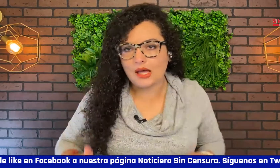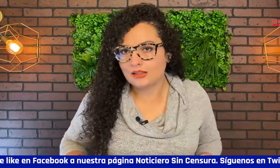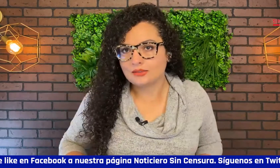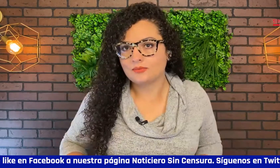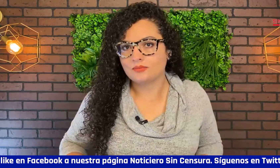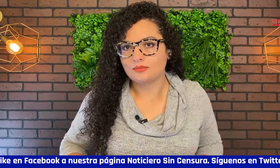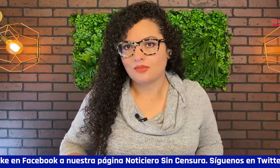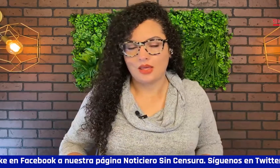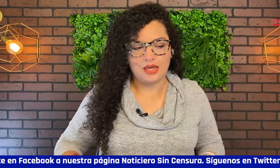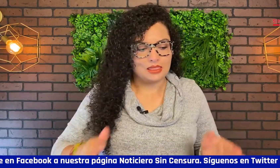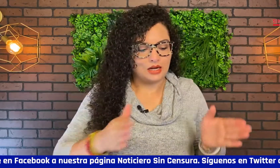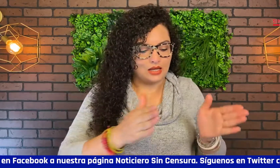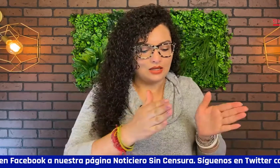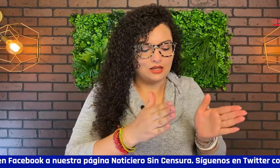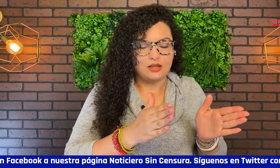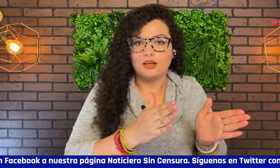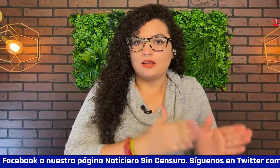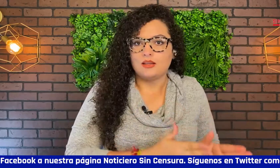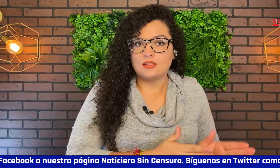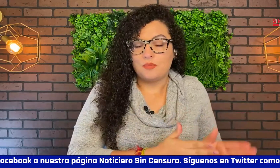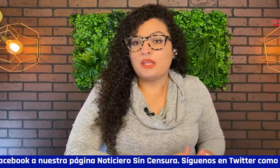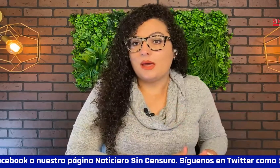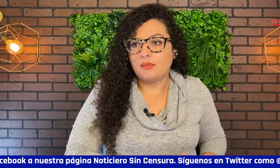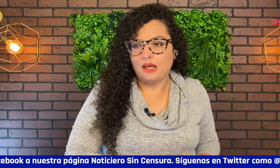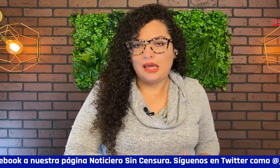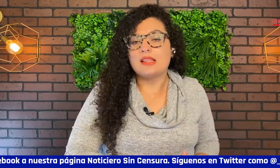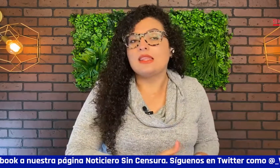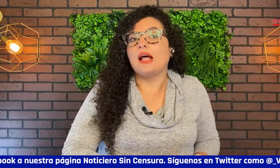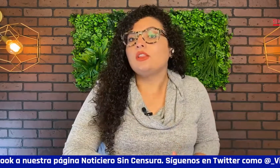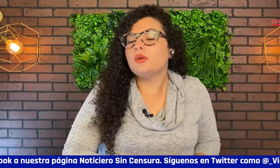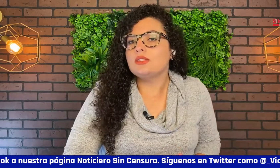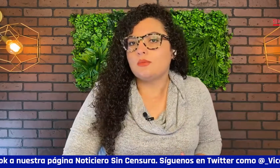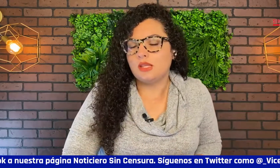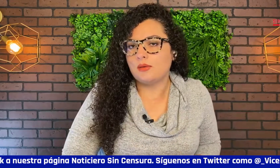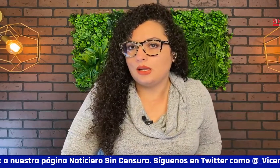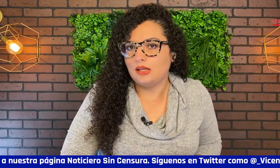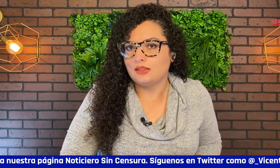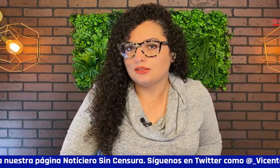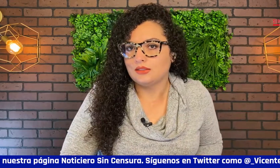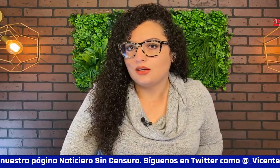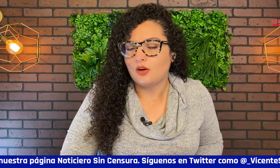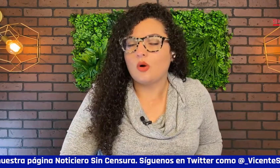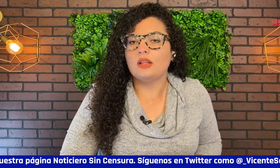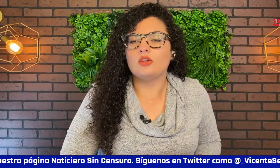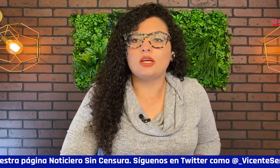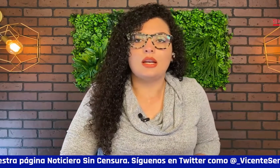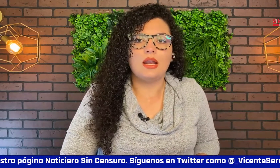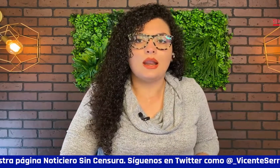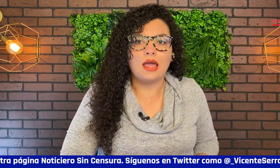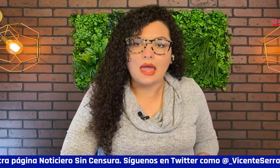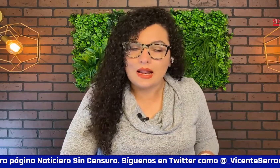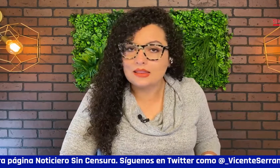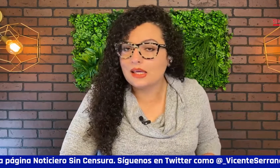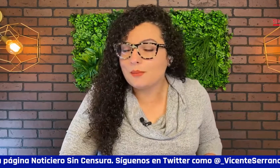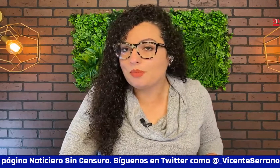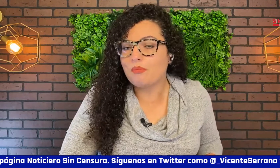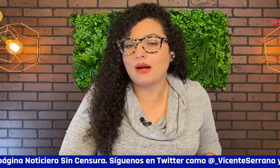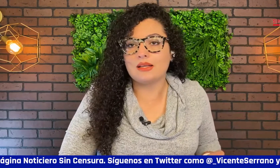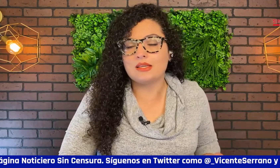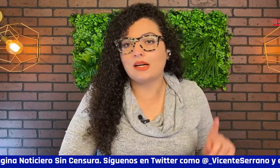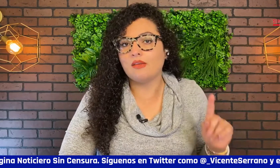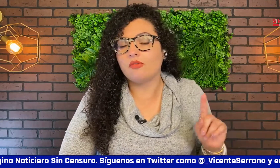ahorita, entre septiembre, entrando en septiembre, cuando tienen el